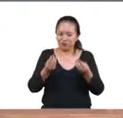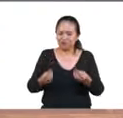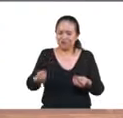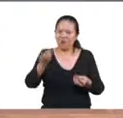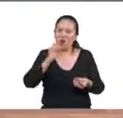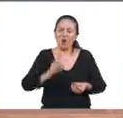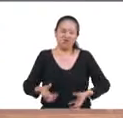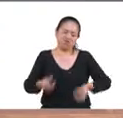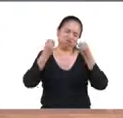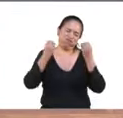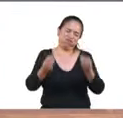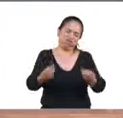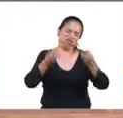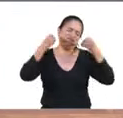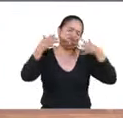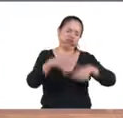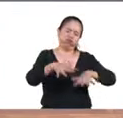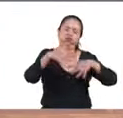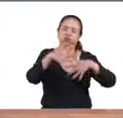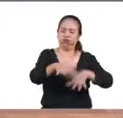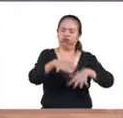distintos momentos,